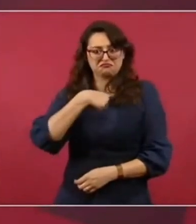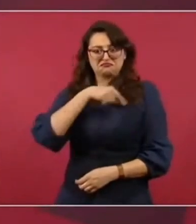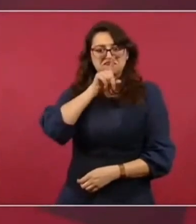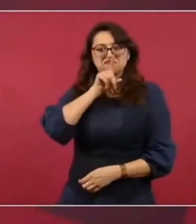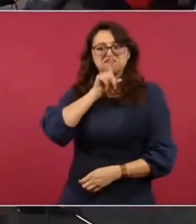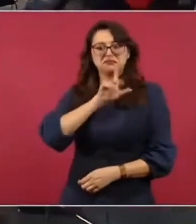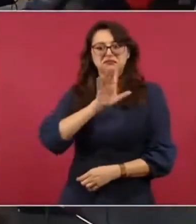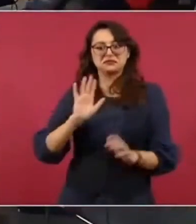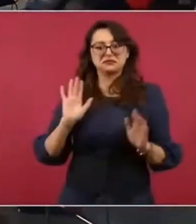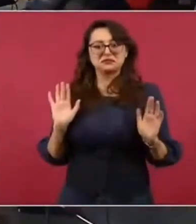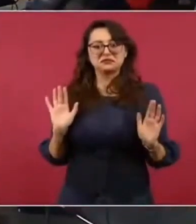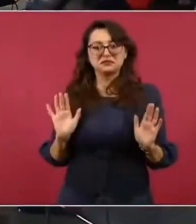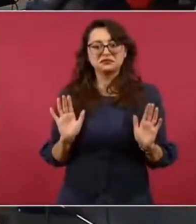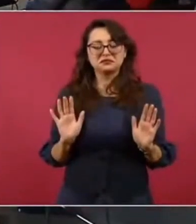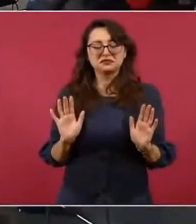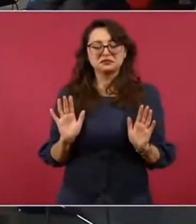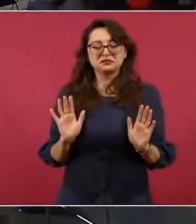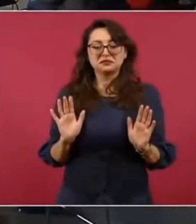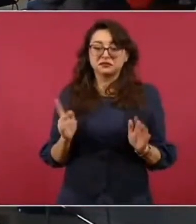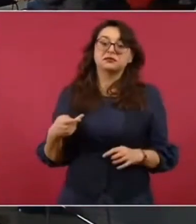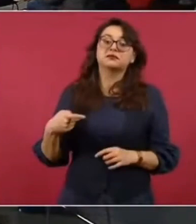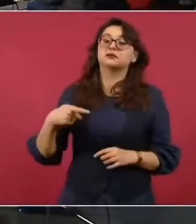Pero como es de